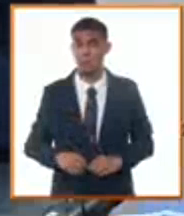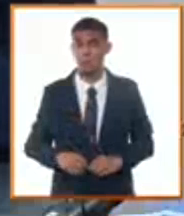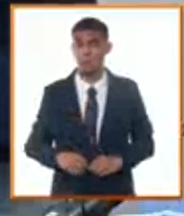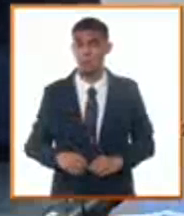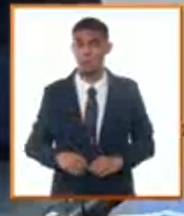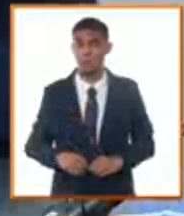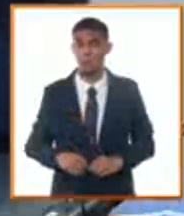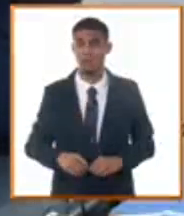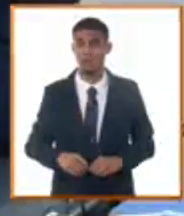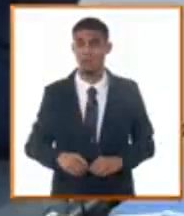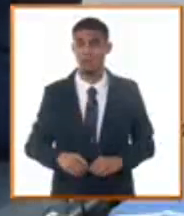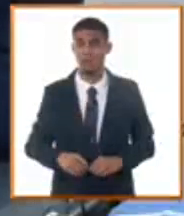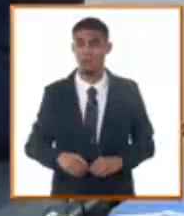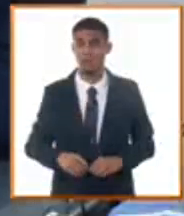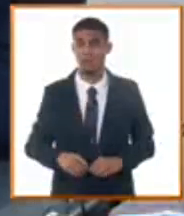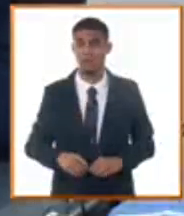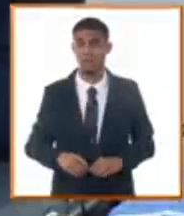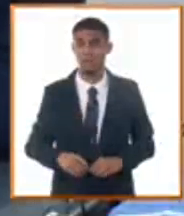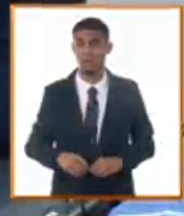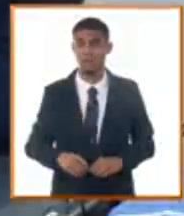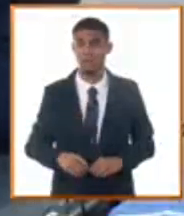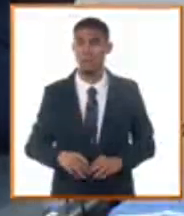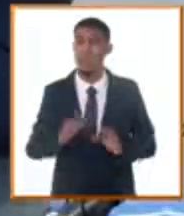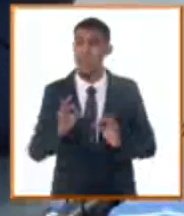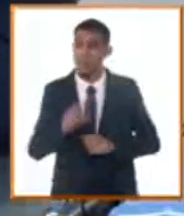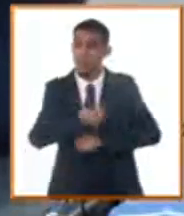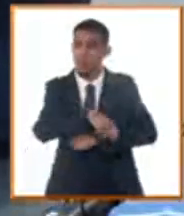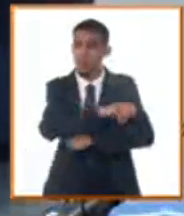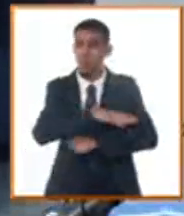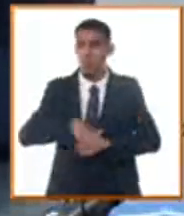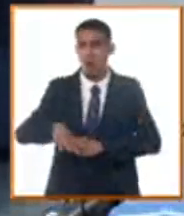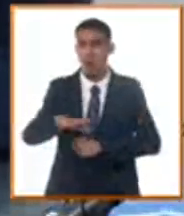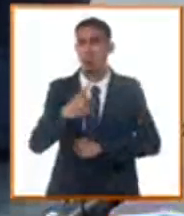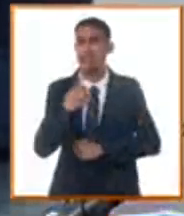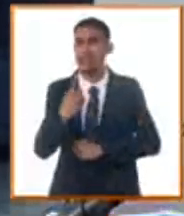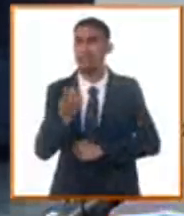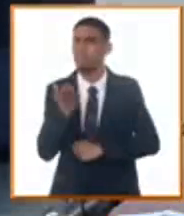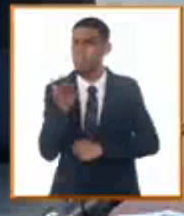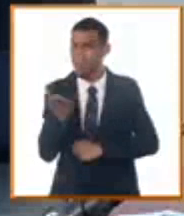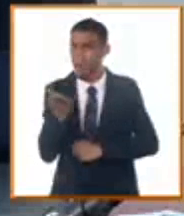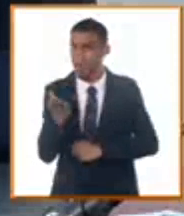le hace control, lo que el pueblo exige que se use, que se realice,